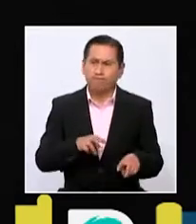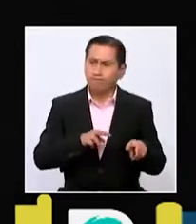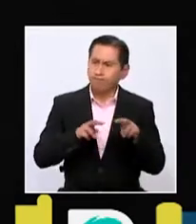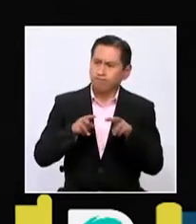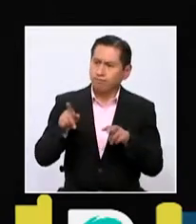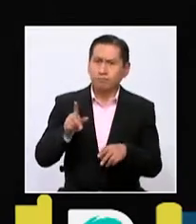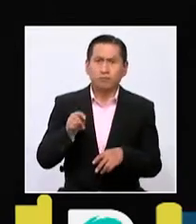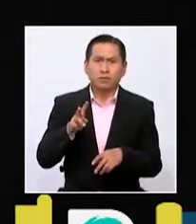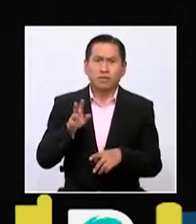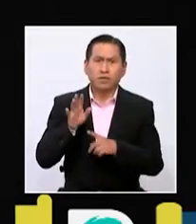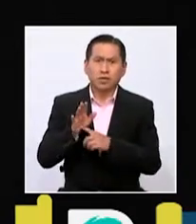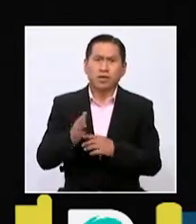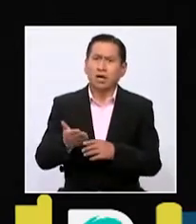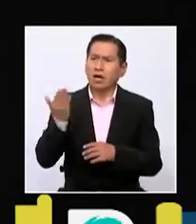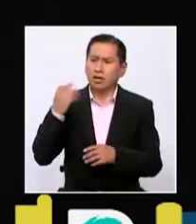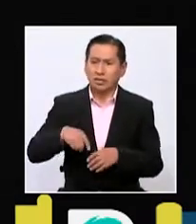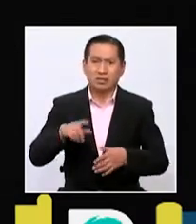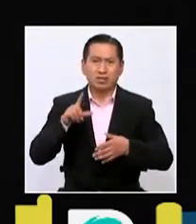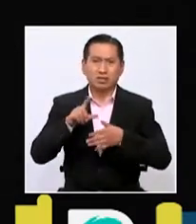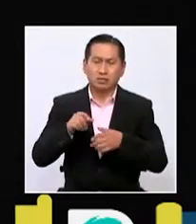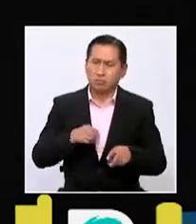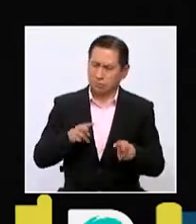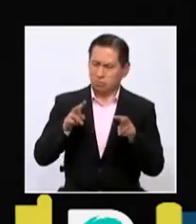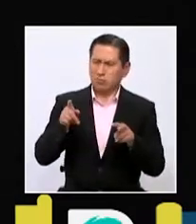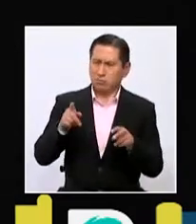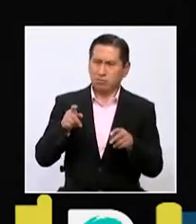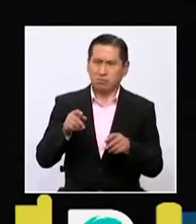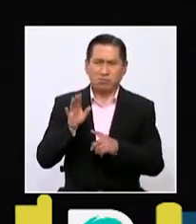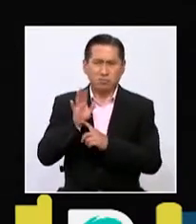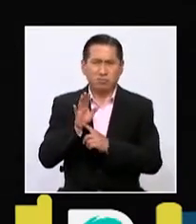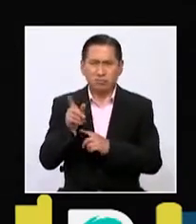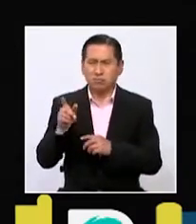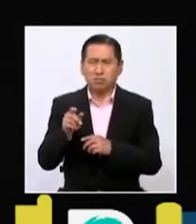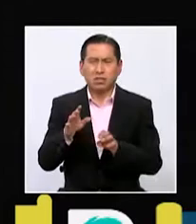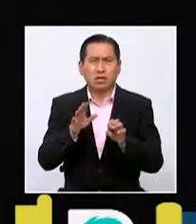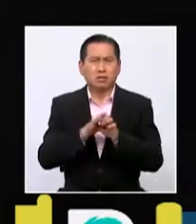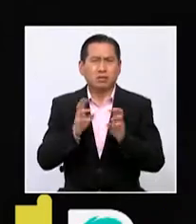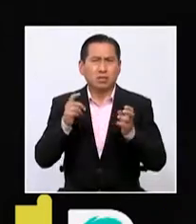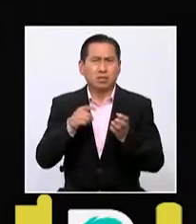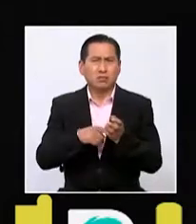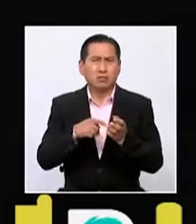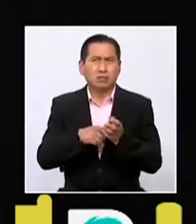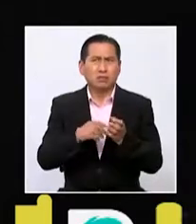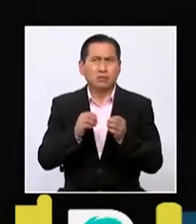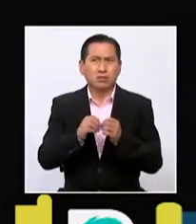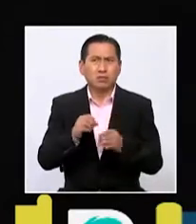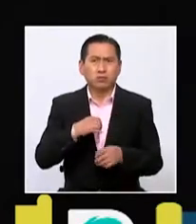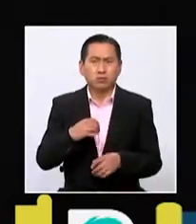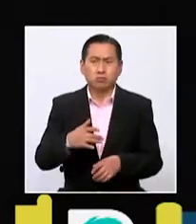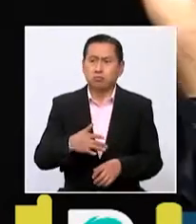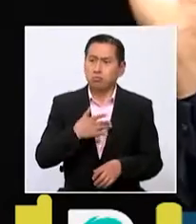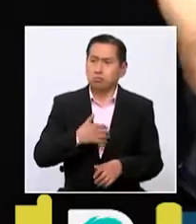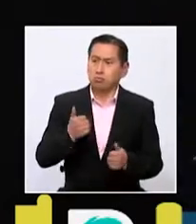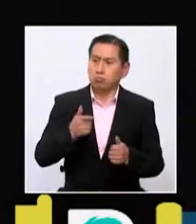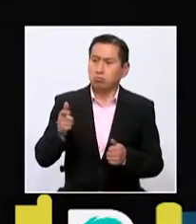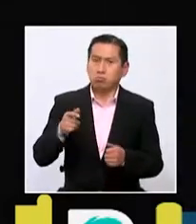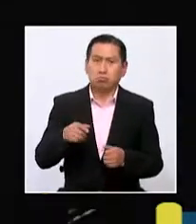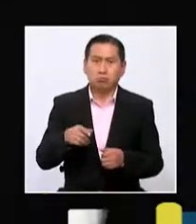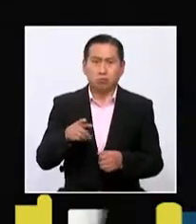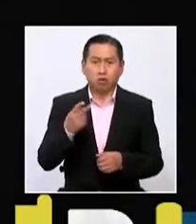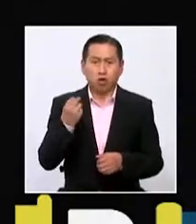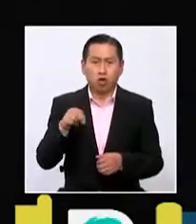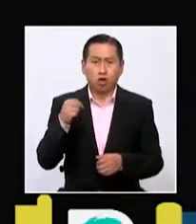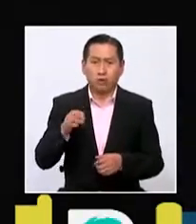la televisión que estábamos haciendo los latinos y de que el medio más importante, el género del cual yo me siento muy orgulloso, que es el género de la